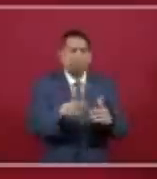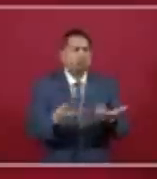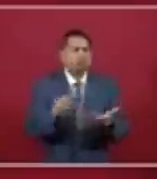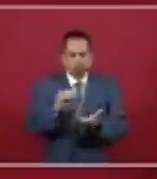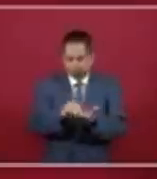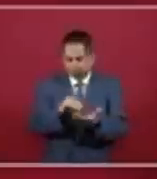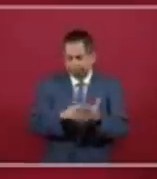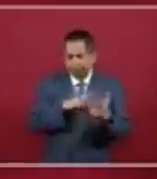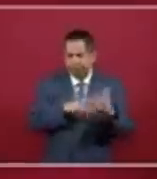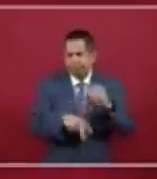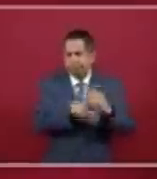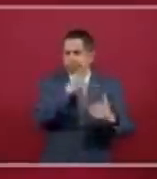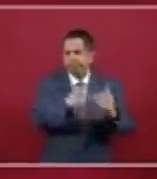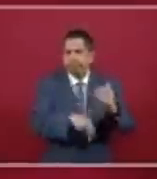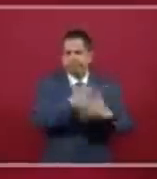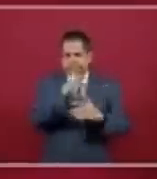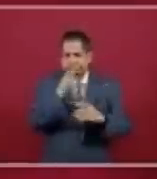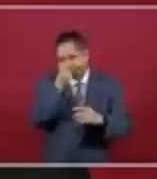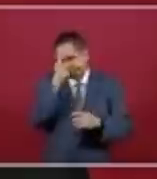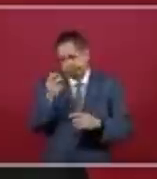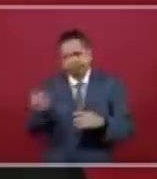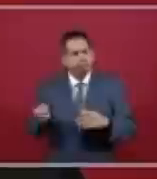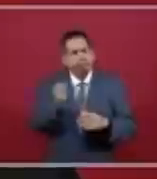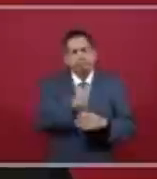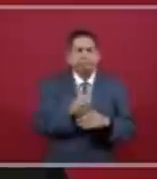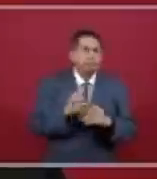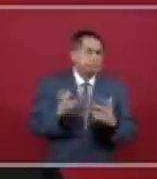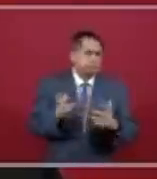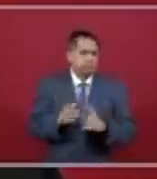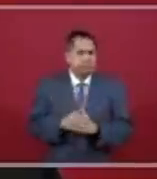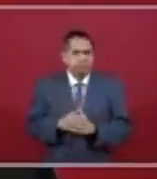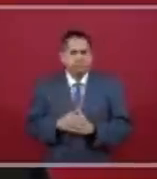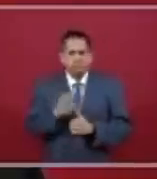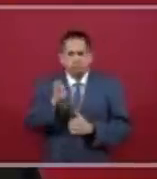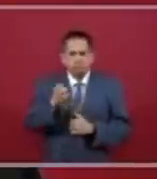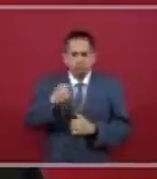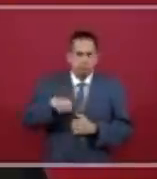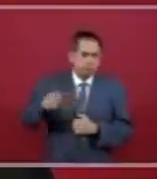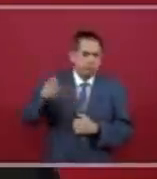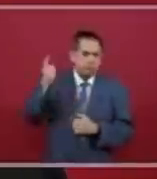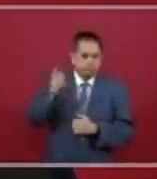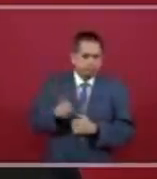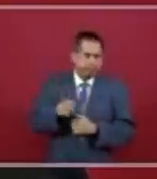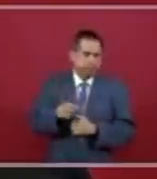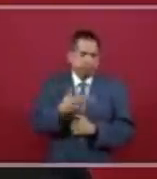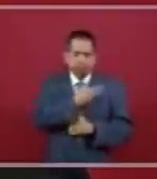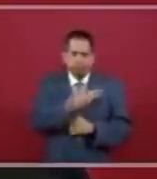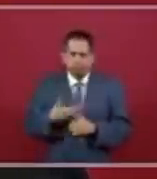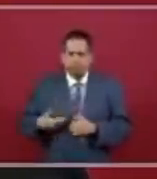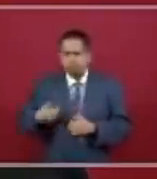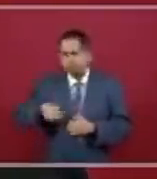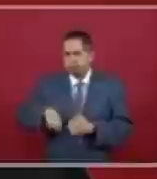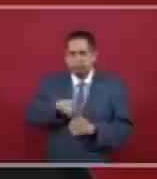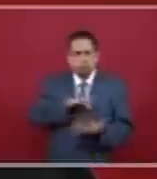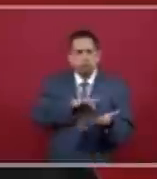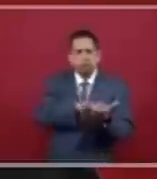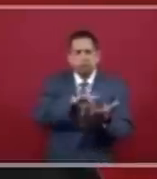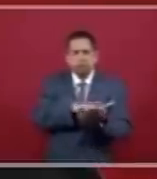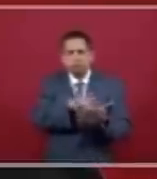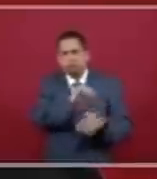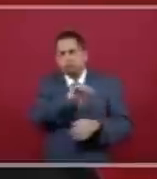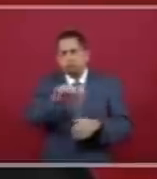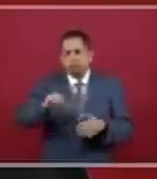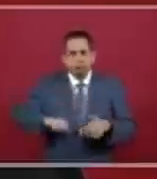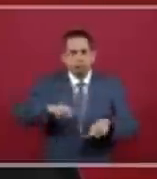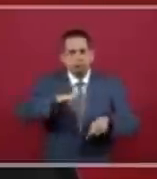todavía espacios de sobra y es por eso la instrucción del presidente de apoyar a los gobernadores